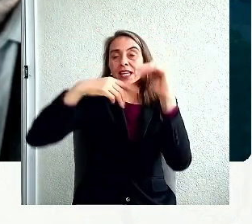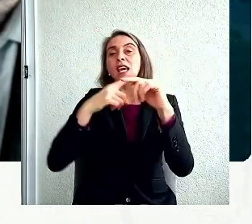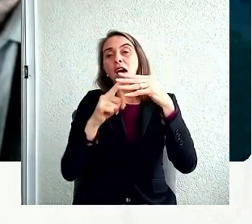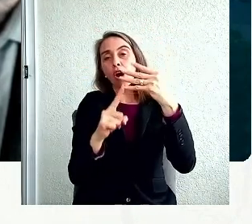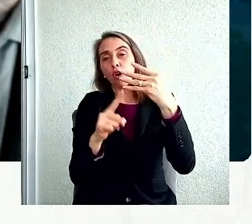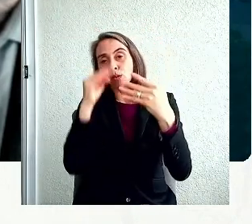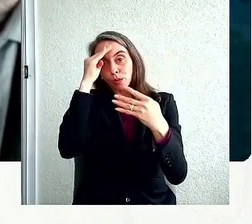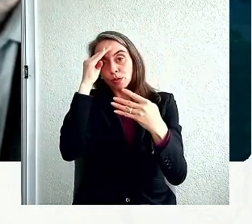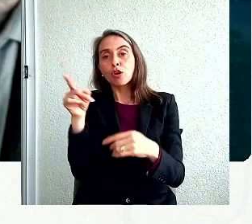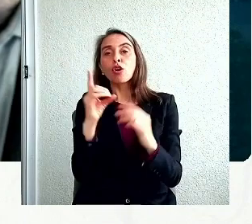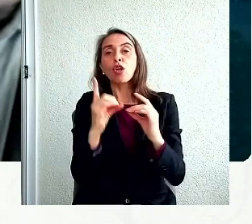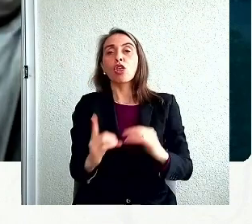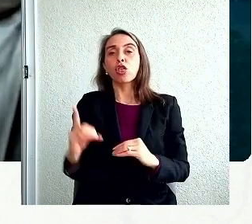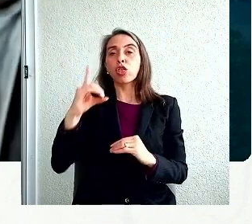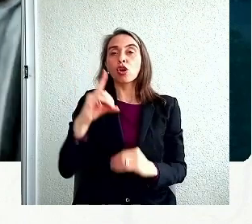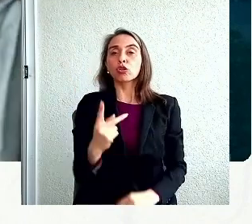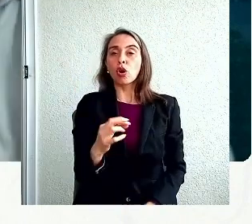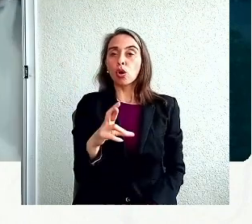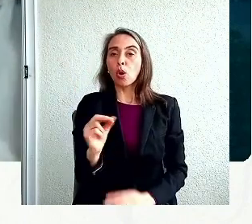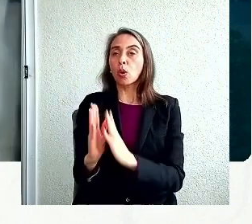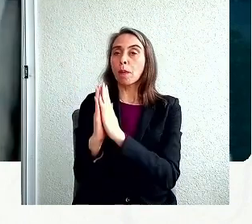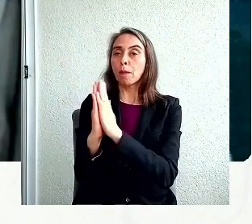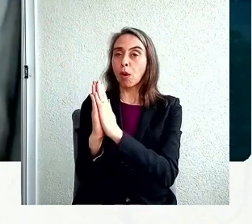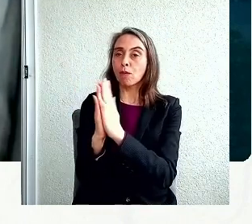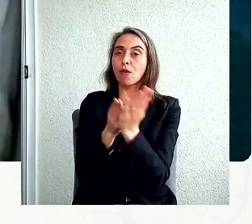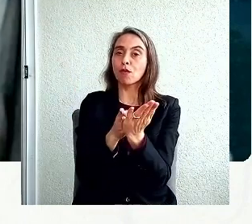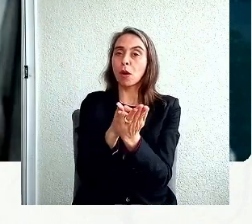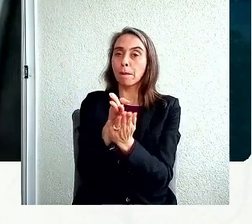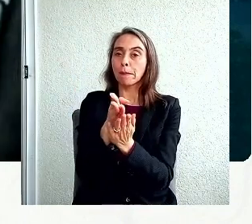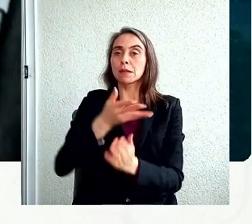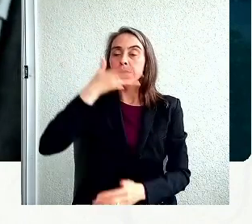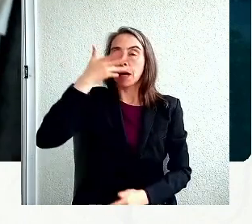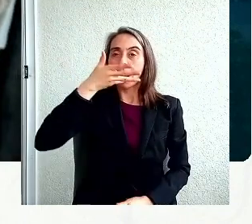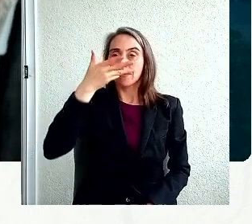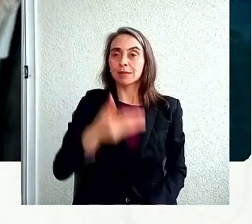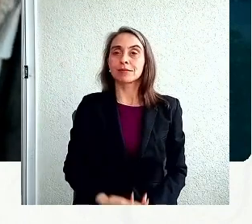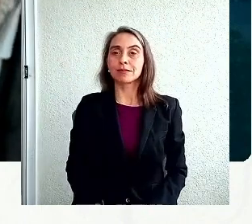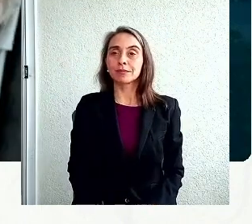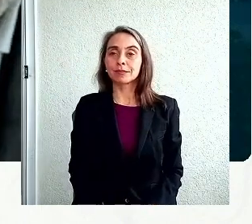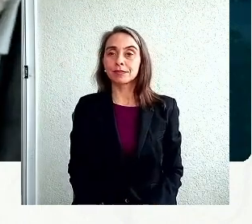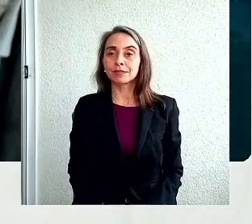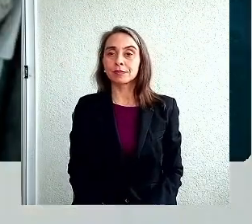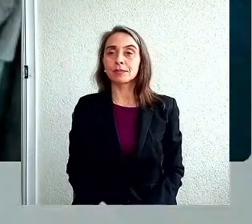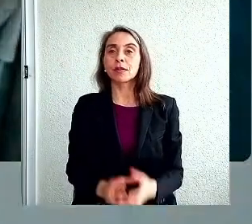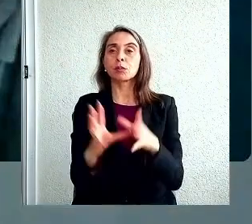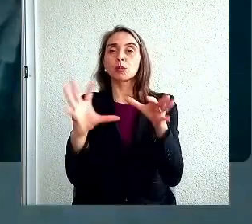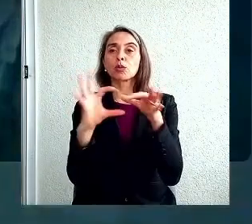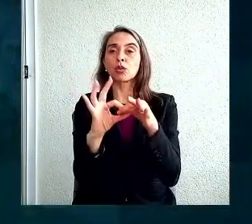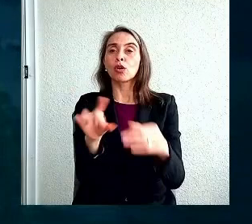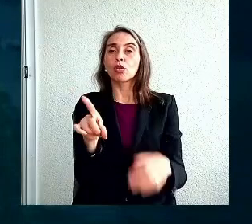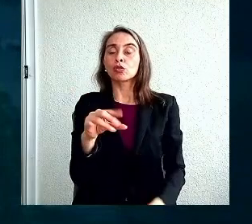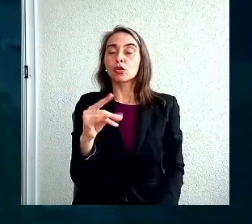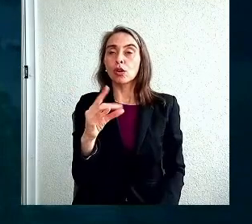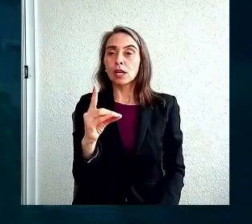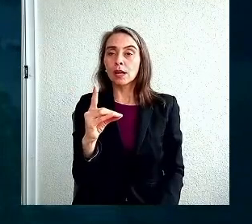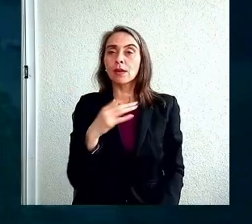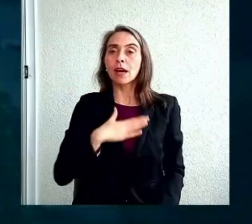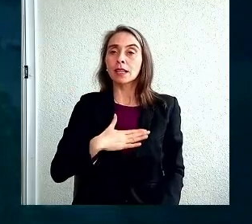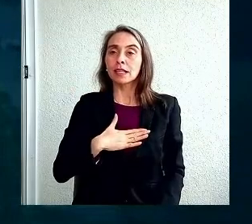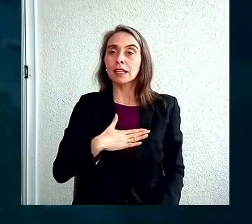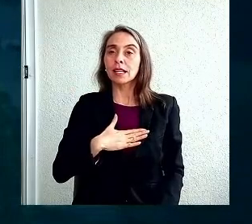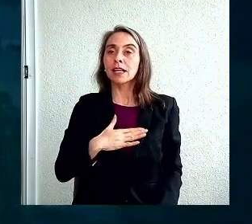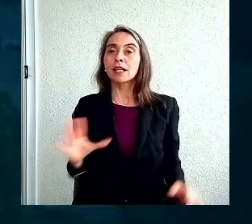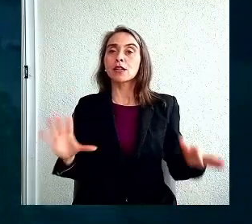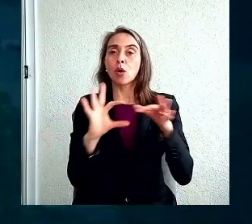puede iniciar el panel. Muchas gracias, Soledad. Bueno, me quiero unir a los saludos al rector de la Universidad Técnica Federico Santa